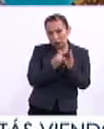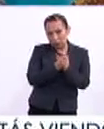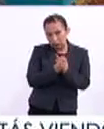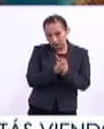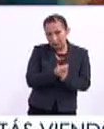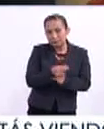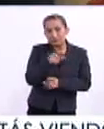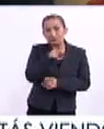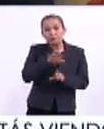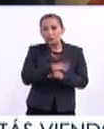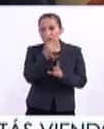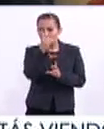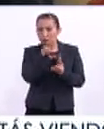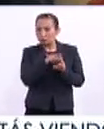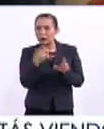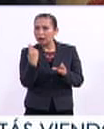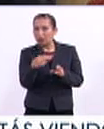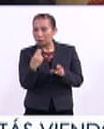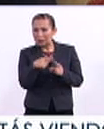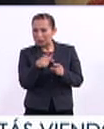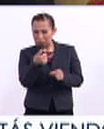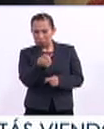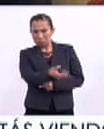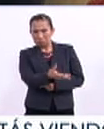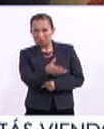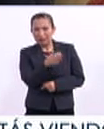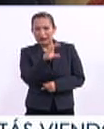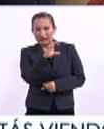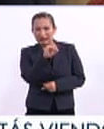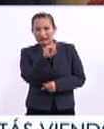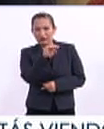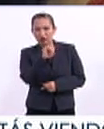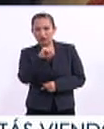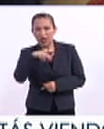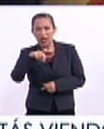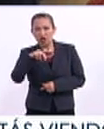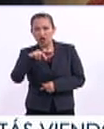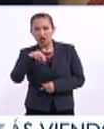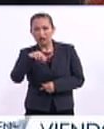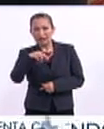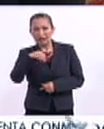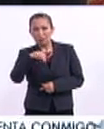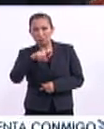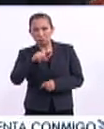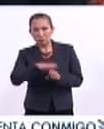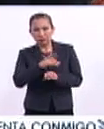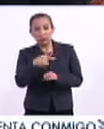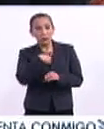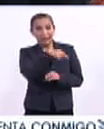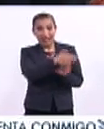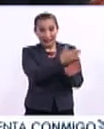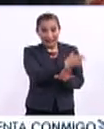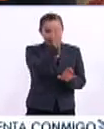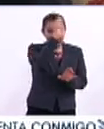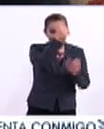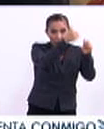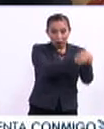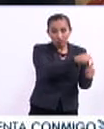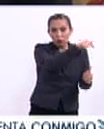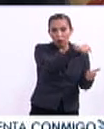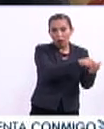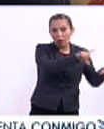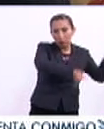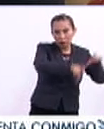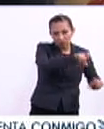Científicos Anónimos por dos cuestiones, porque en un sentido, como al sacar a los científicos de sus espacios convencionales y